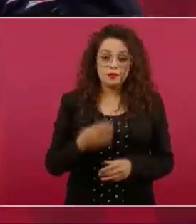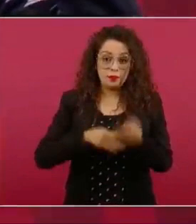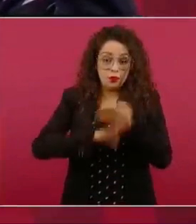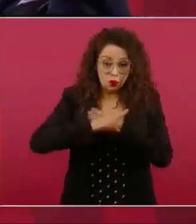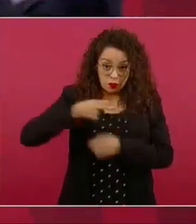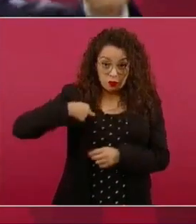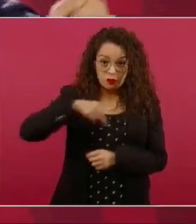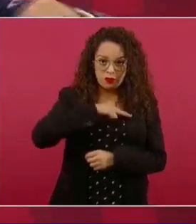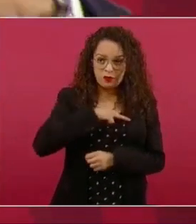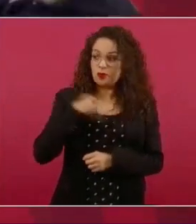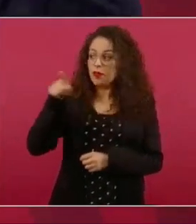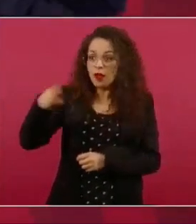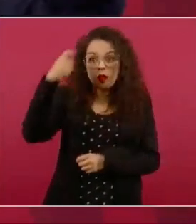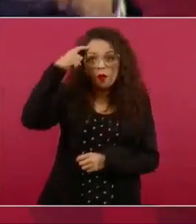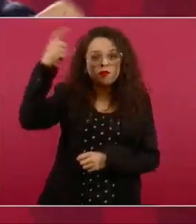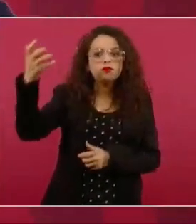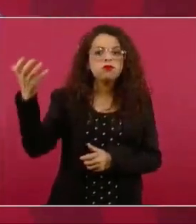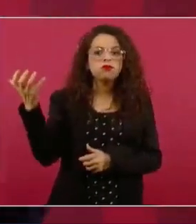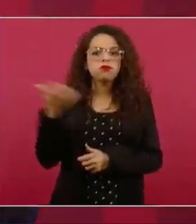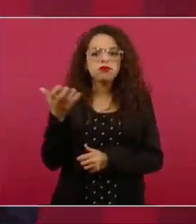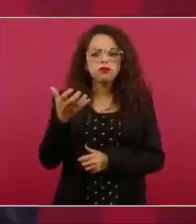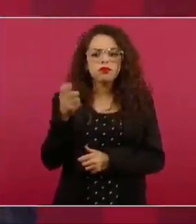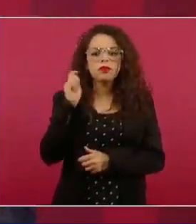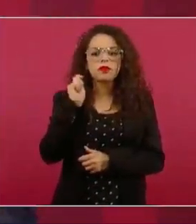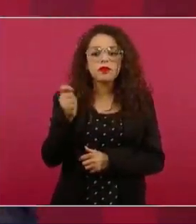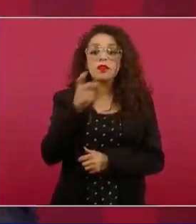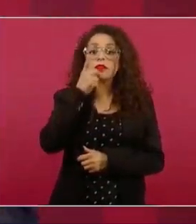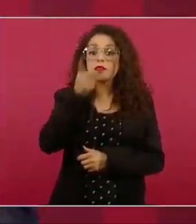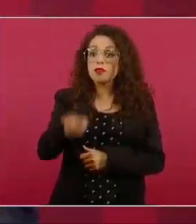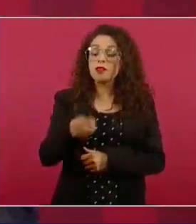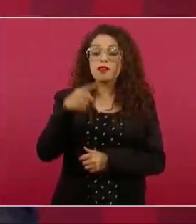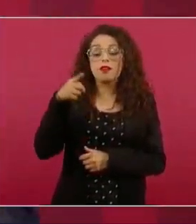crearon lo de que yo era un peligro para México.